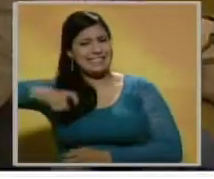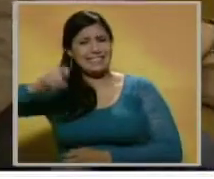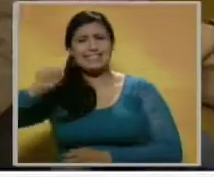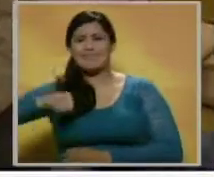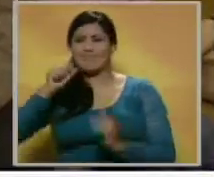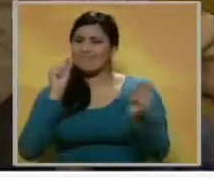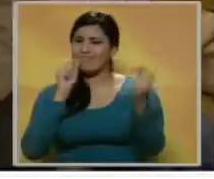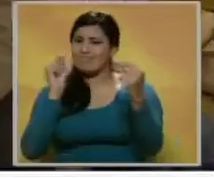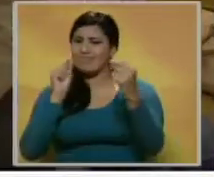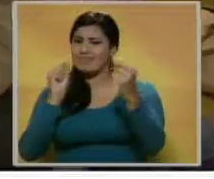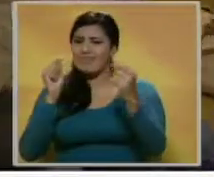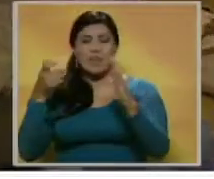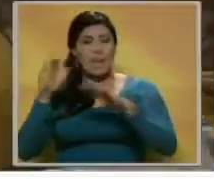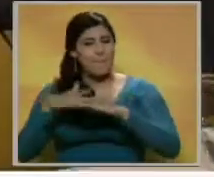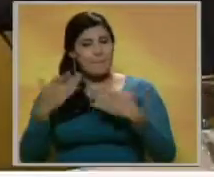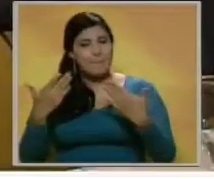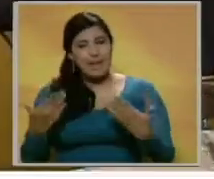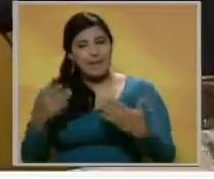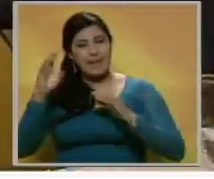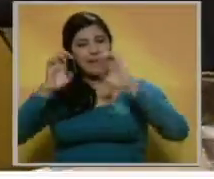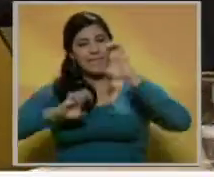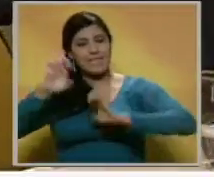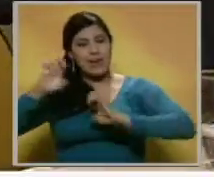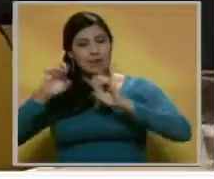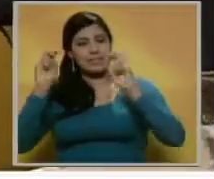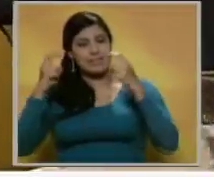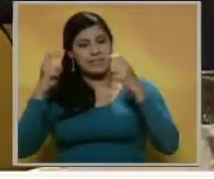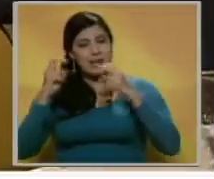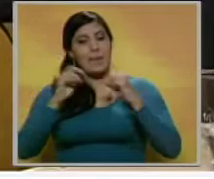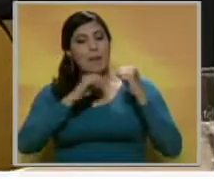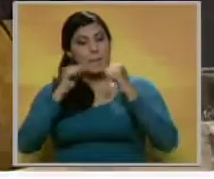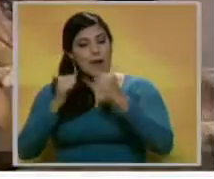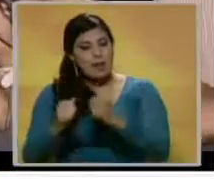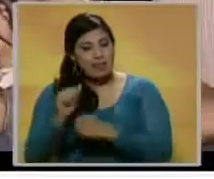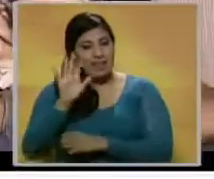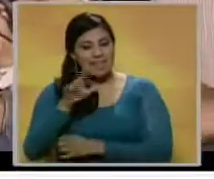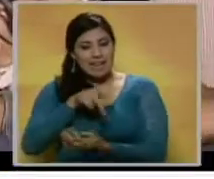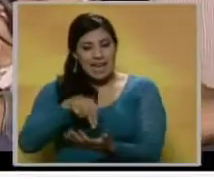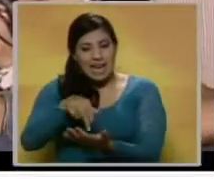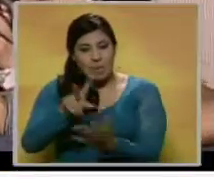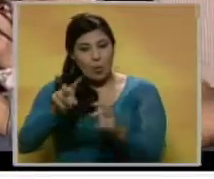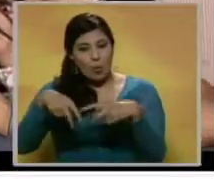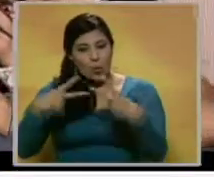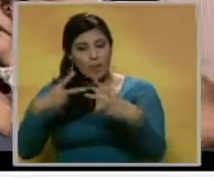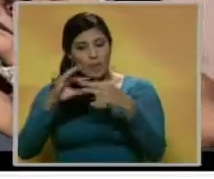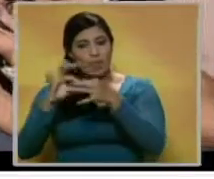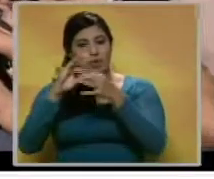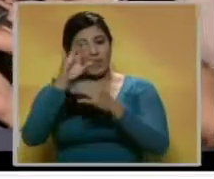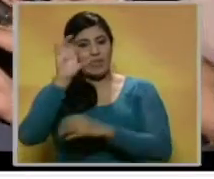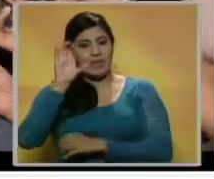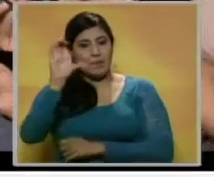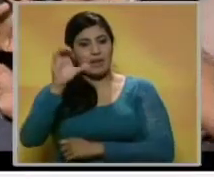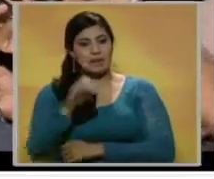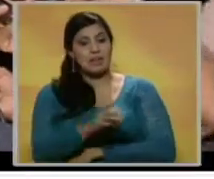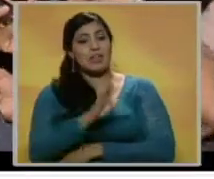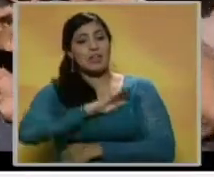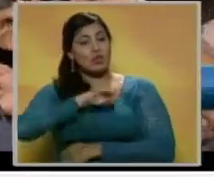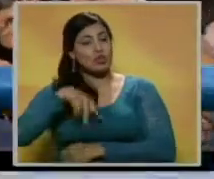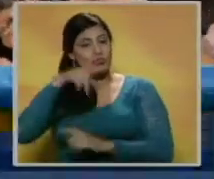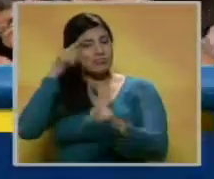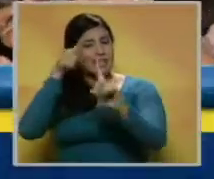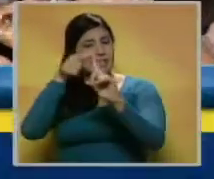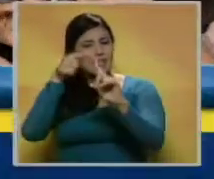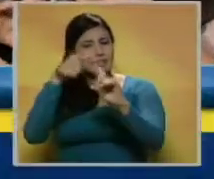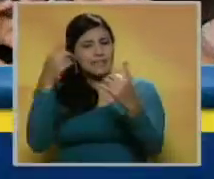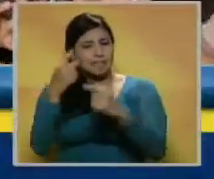un debate nacional para analizar este tema y consolidar así el camino de la unidad nacional. Tenemos que lograr ahorita dos